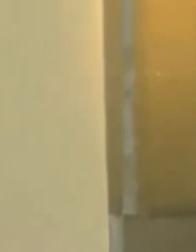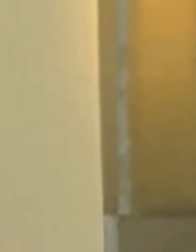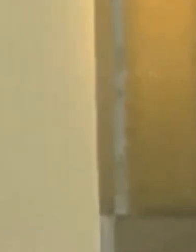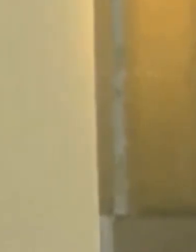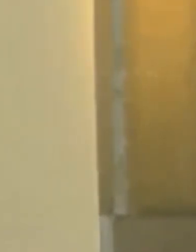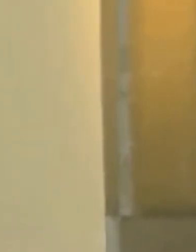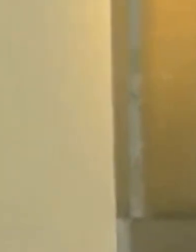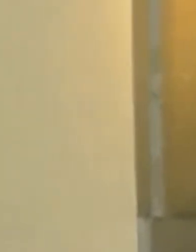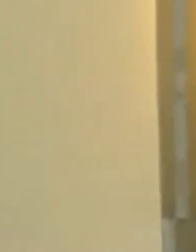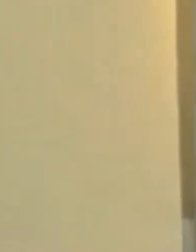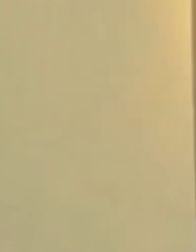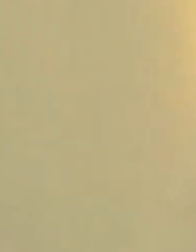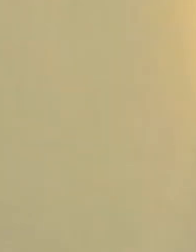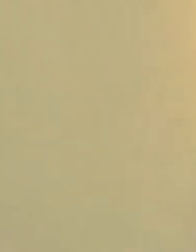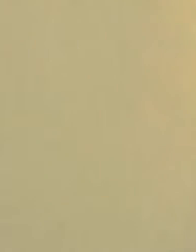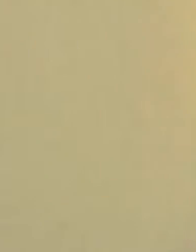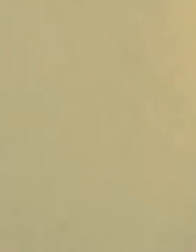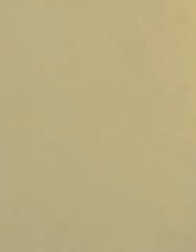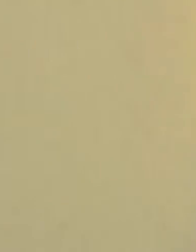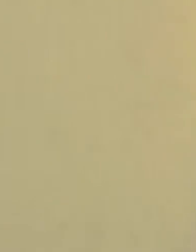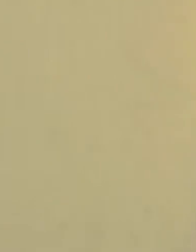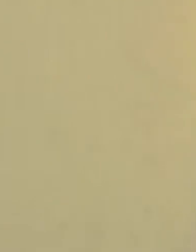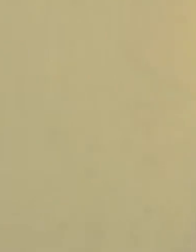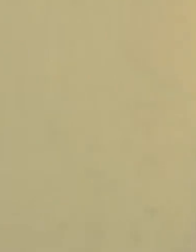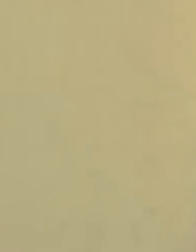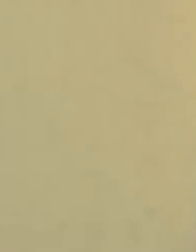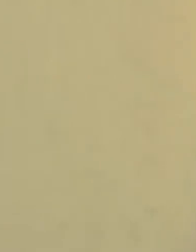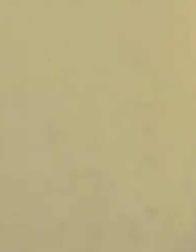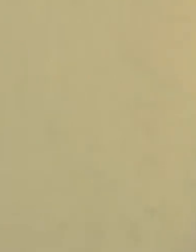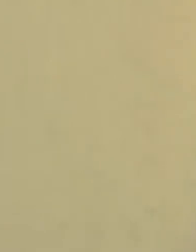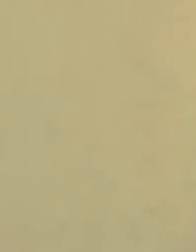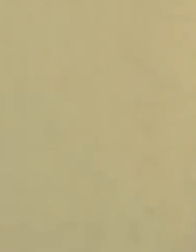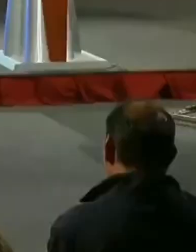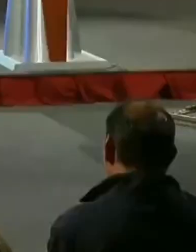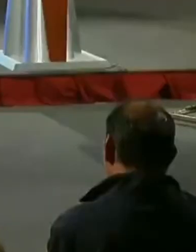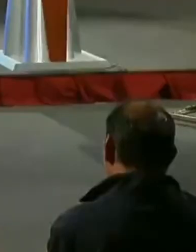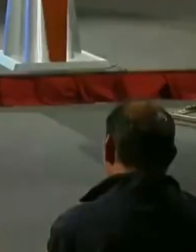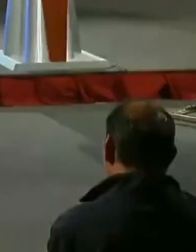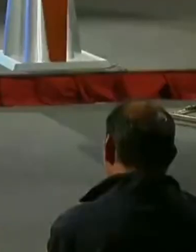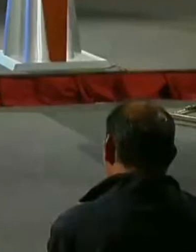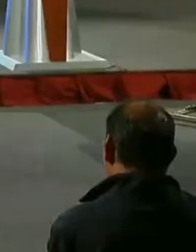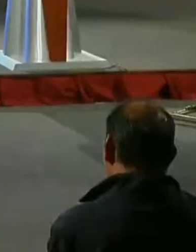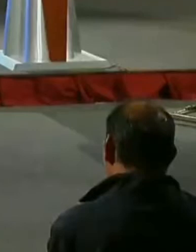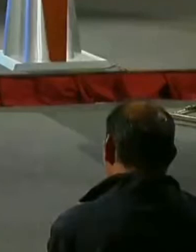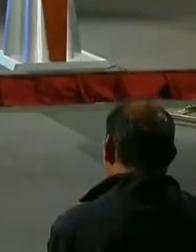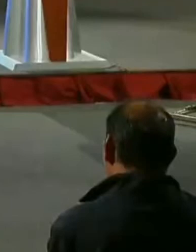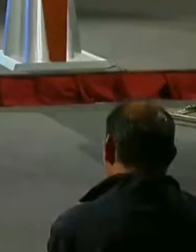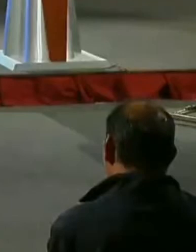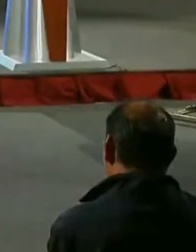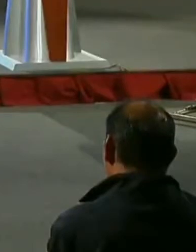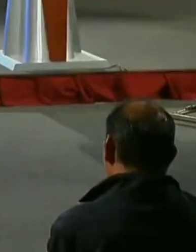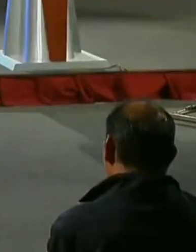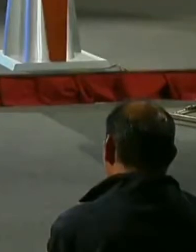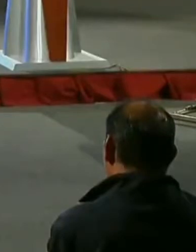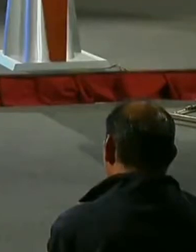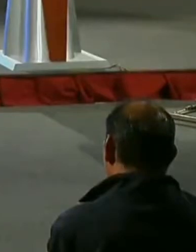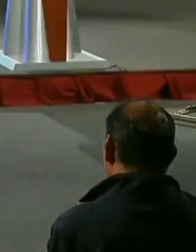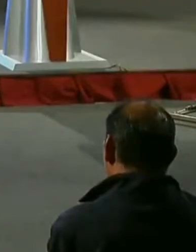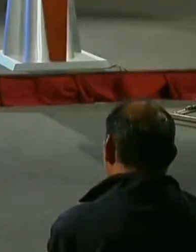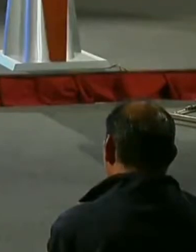incineración de los jóvenes en ese sitio, pues como